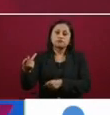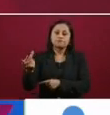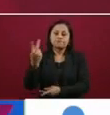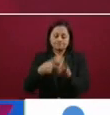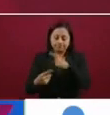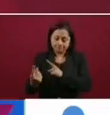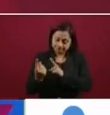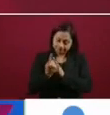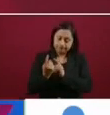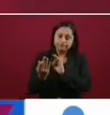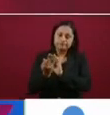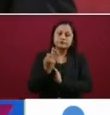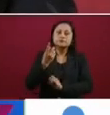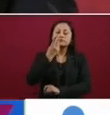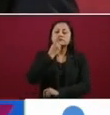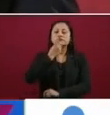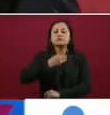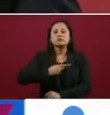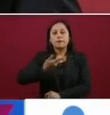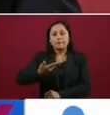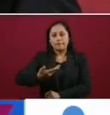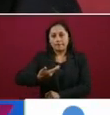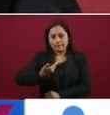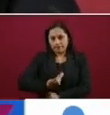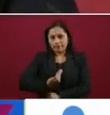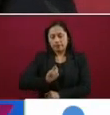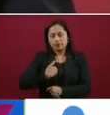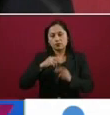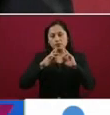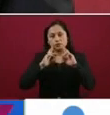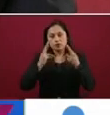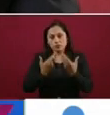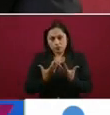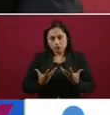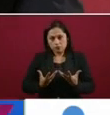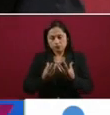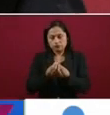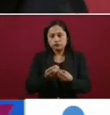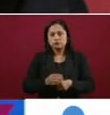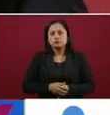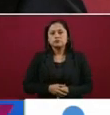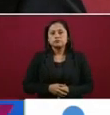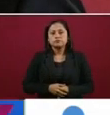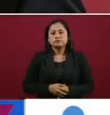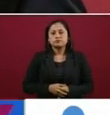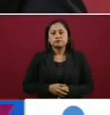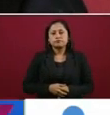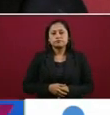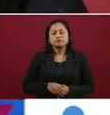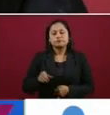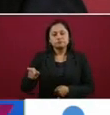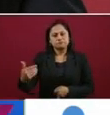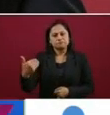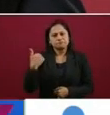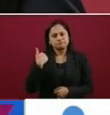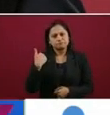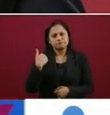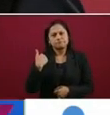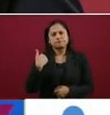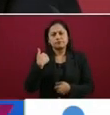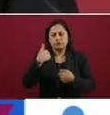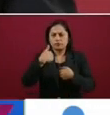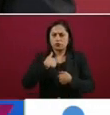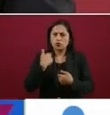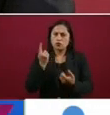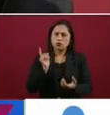una entrevista, tener un encuentro, pidiéndome que yo participara como testigo,